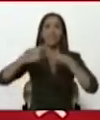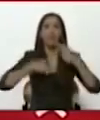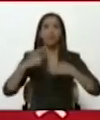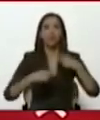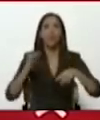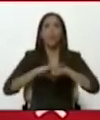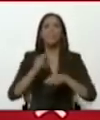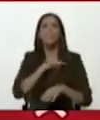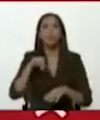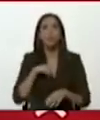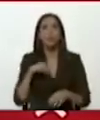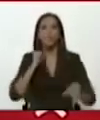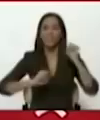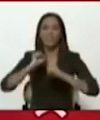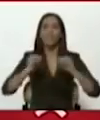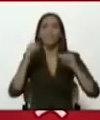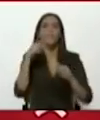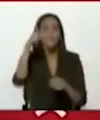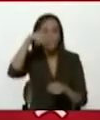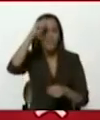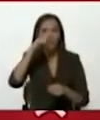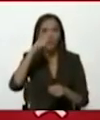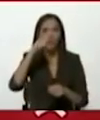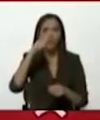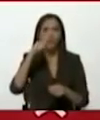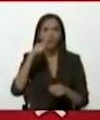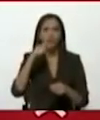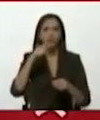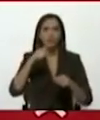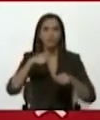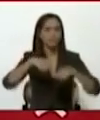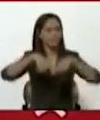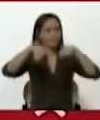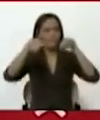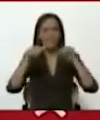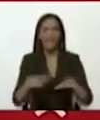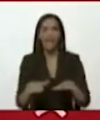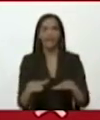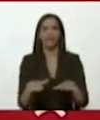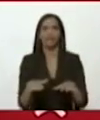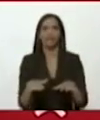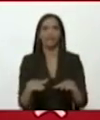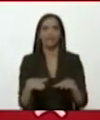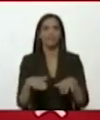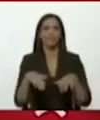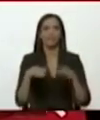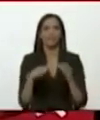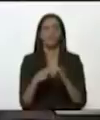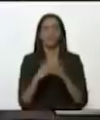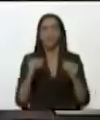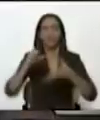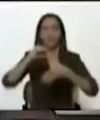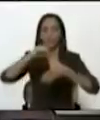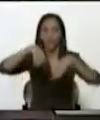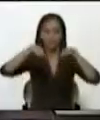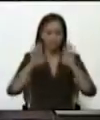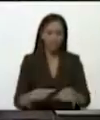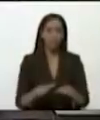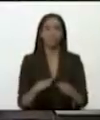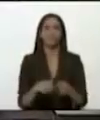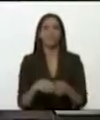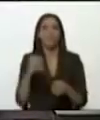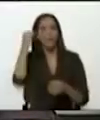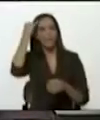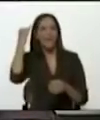revolución. Porque si nosotros no defendemos esto, Pedro, se cae. No, Latinoamérica. Se cae el proyecto latinoamericano. Mira, imagínate, imagínate